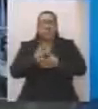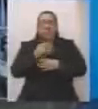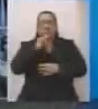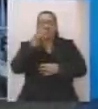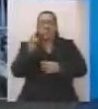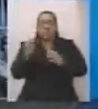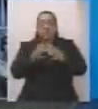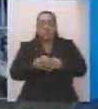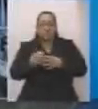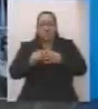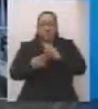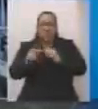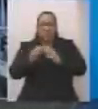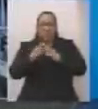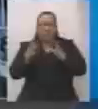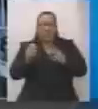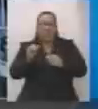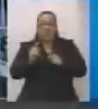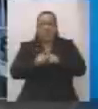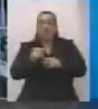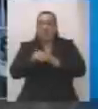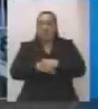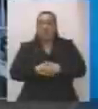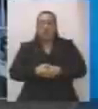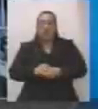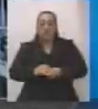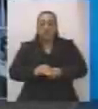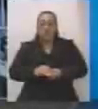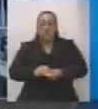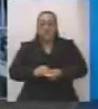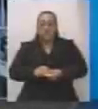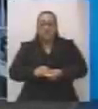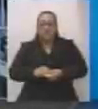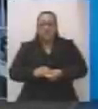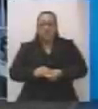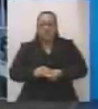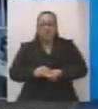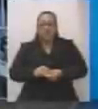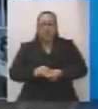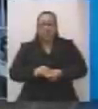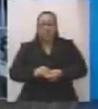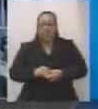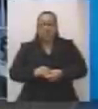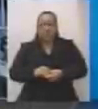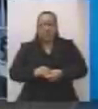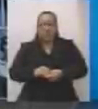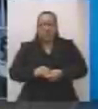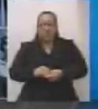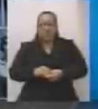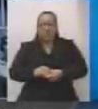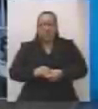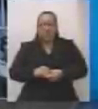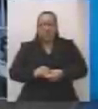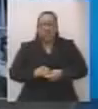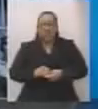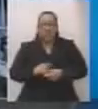Unidos y Europa se incrementó dramáticamente y disminuyó la desigualdad en Europa. Pero la globalización ha tenido